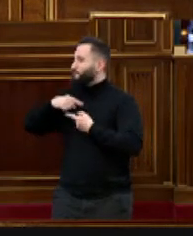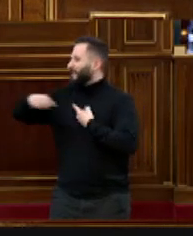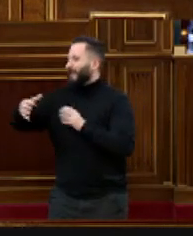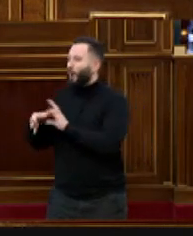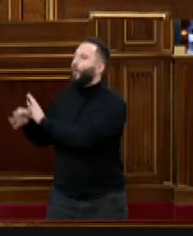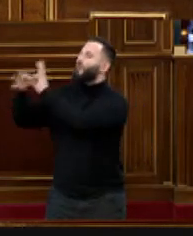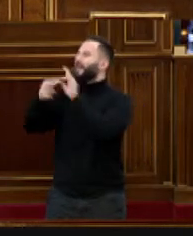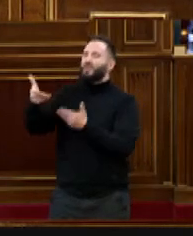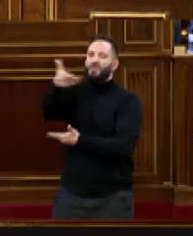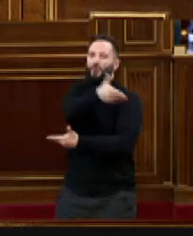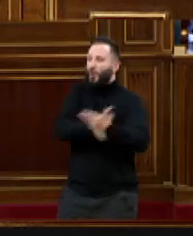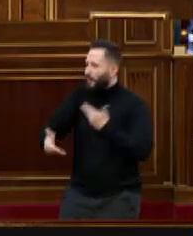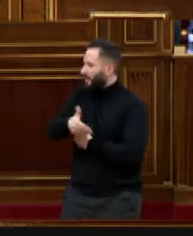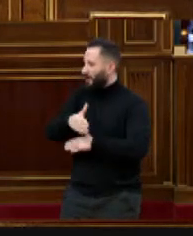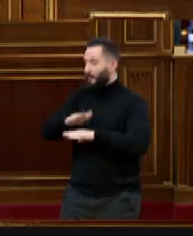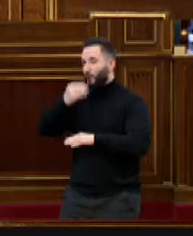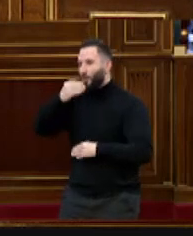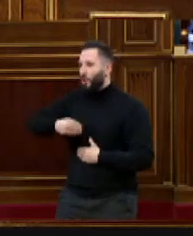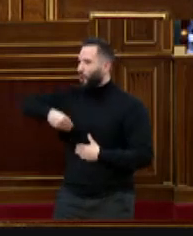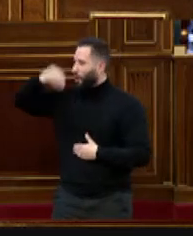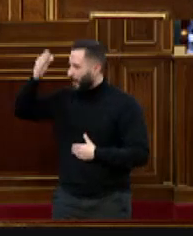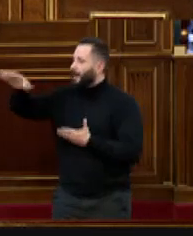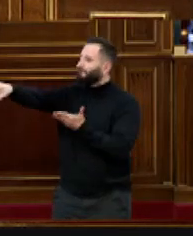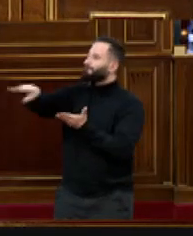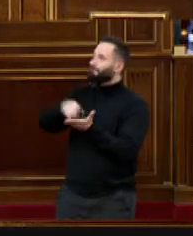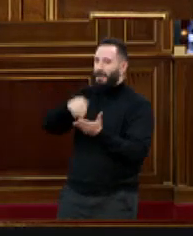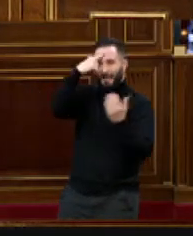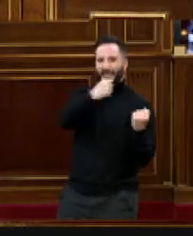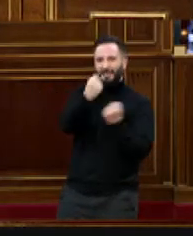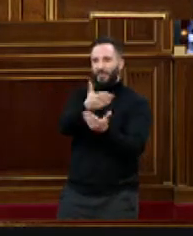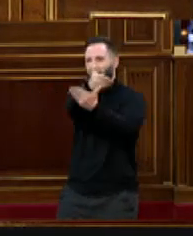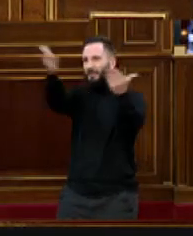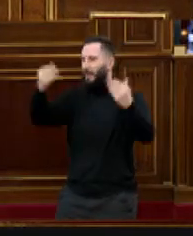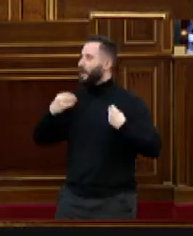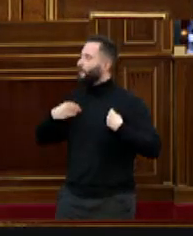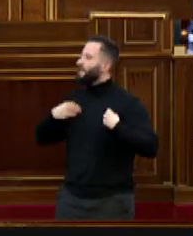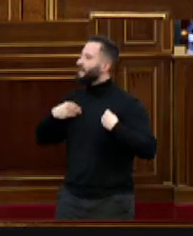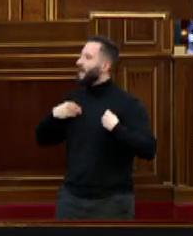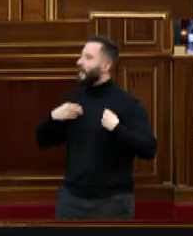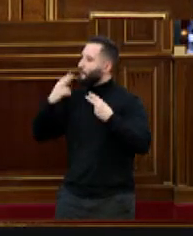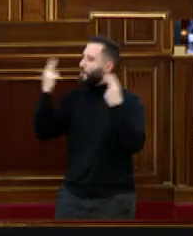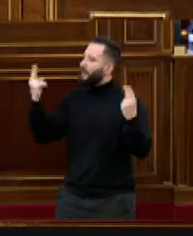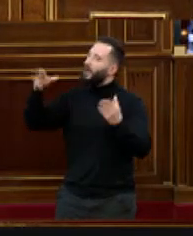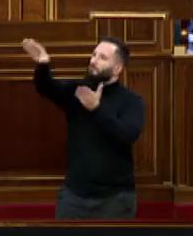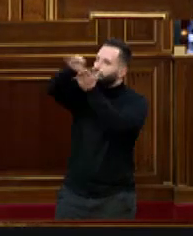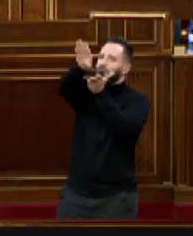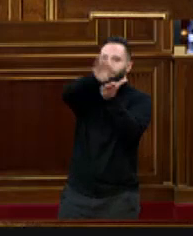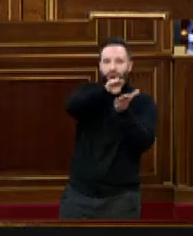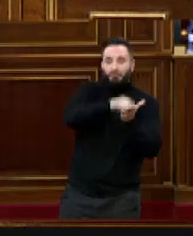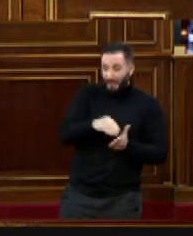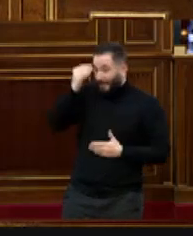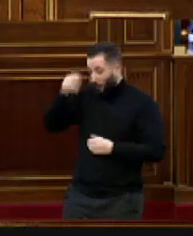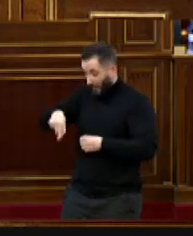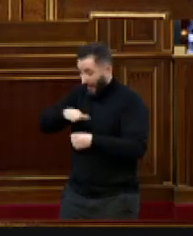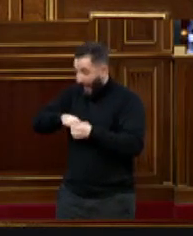que ojalá se haga traslado también que sea recogido en otras instancias de la vida de la vida pública y que creo que en este ámbito